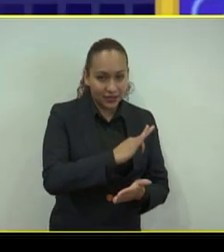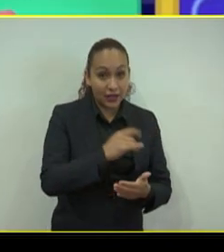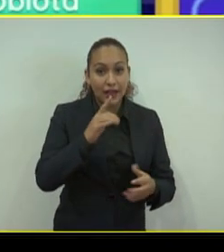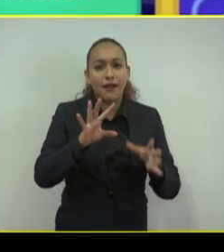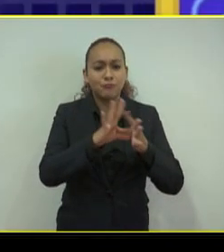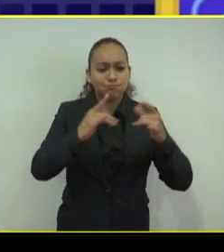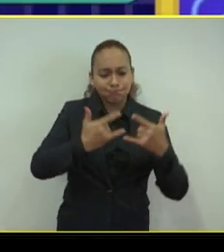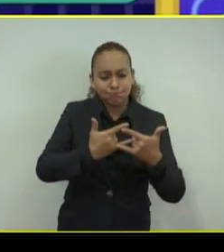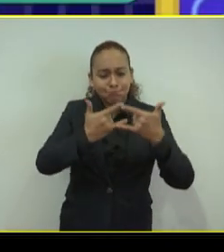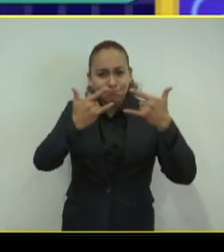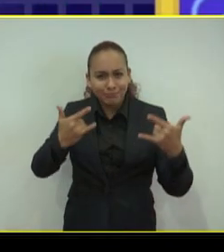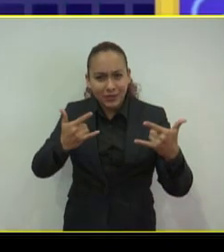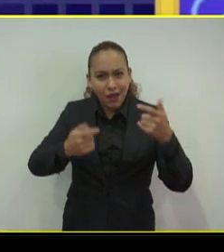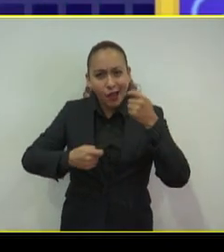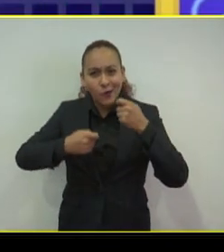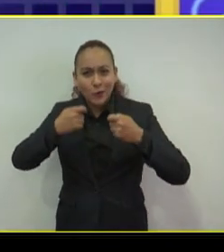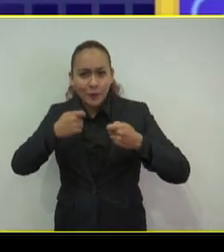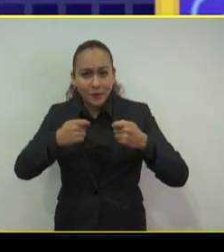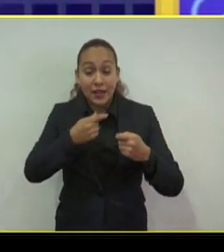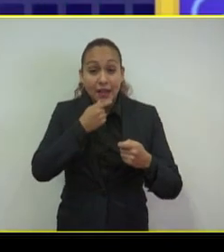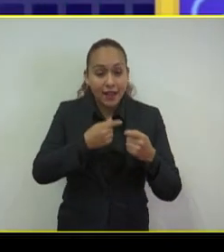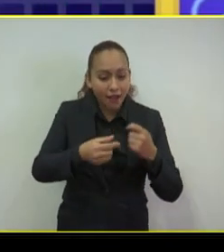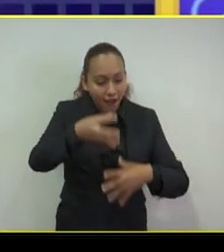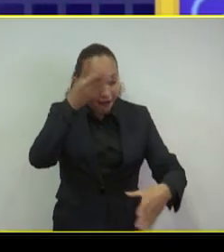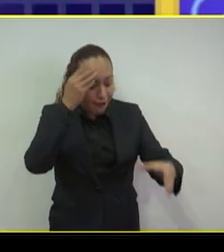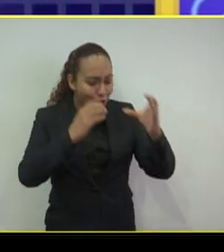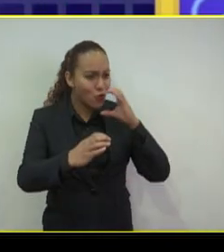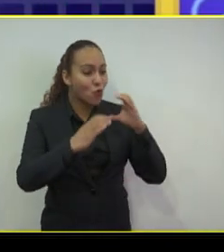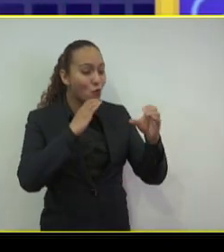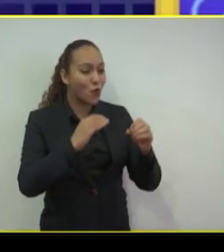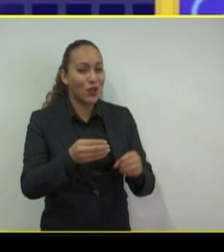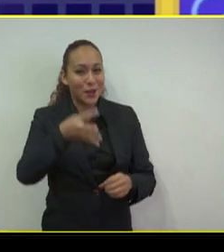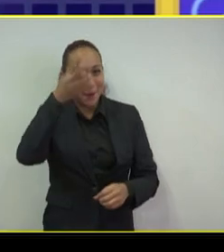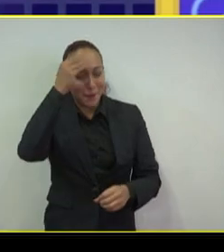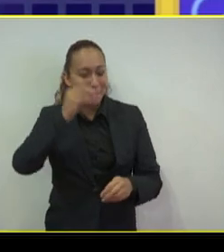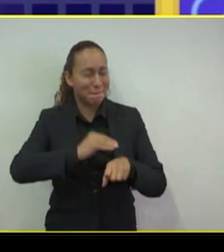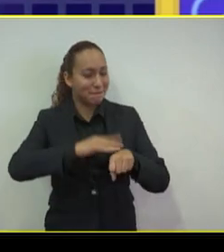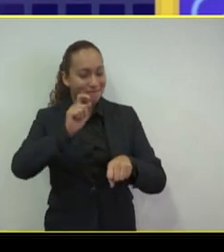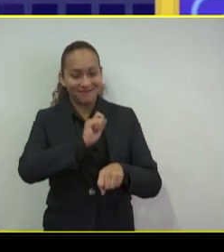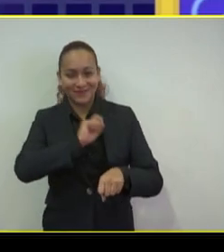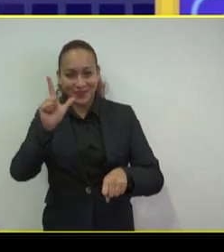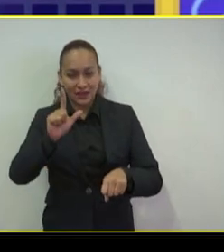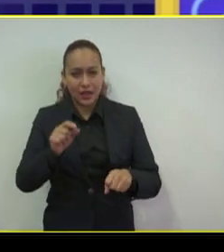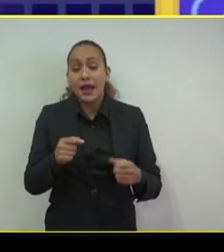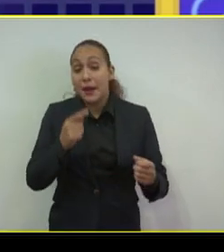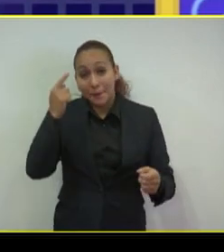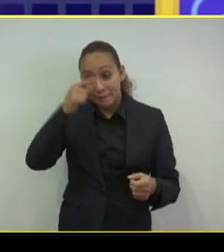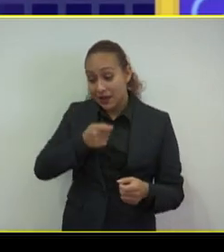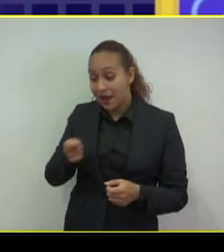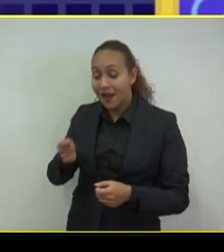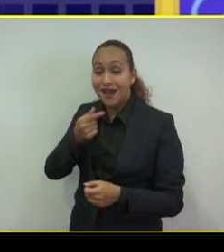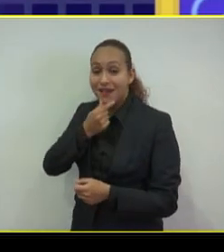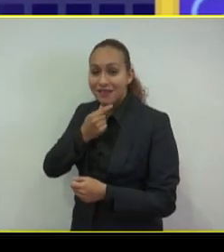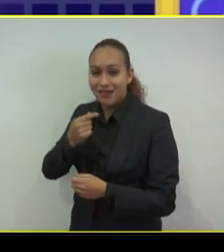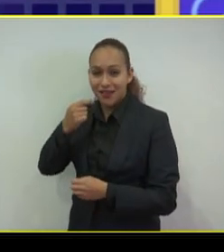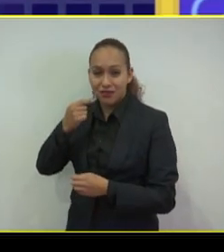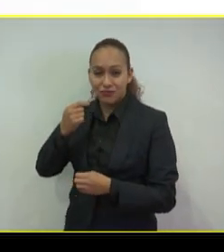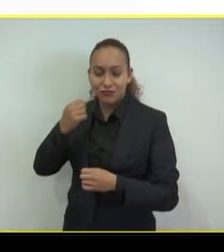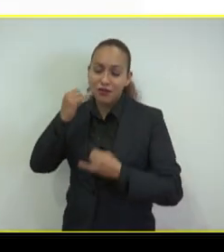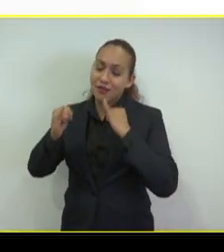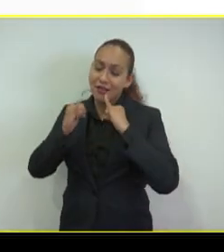narrativo y un plano expresivo que busca apoyar en el proceso comunicativo de aprendizaje de niños con discapacidad auditiva en la enseñanza de temas de